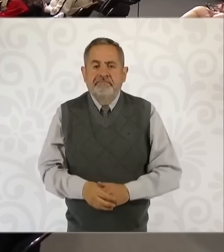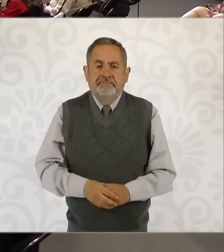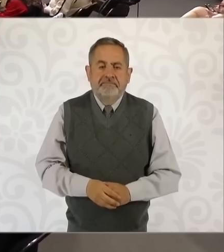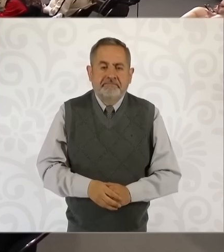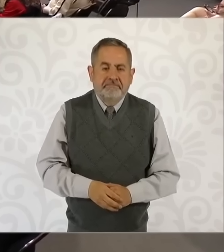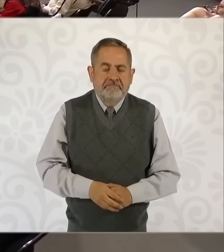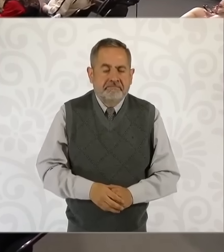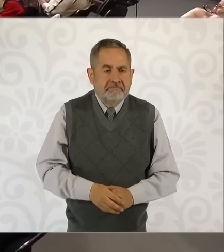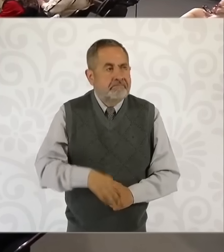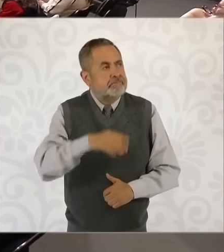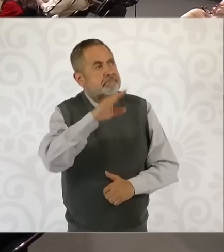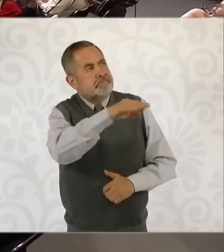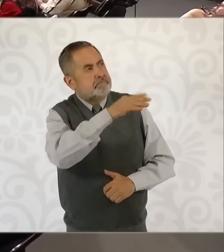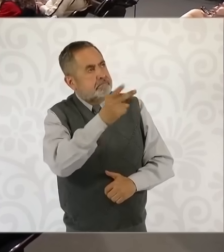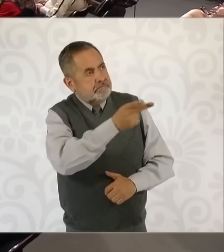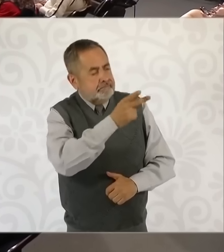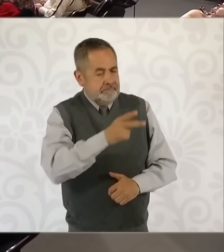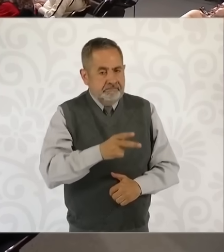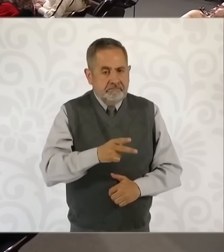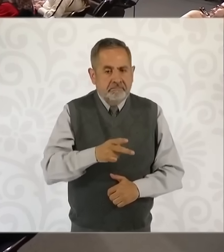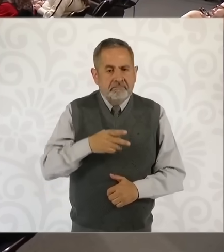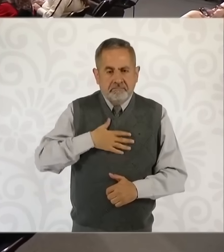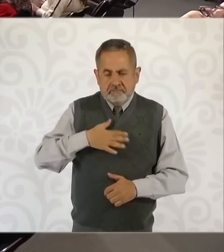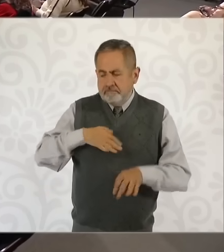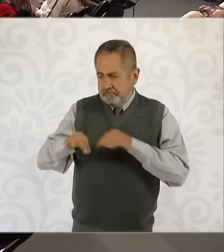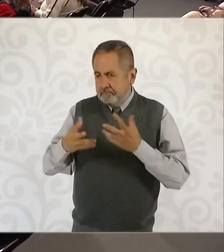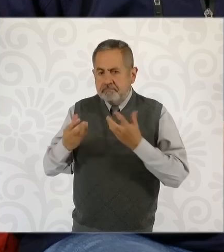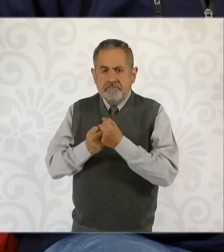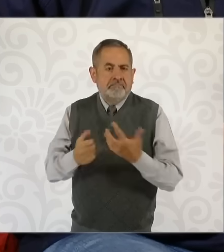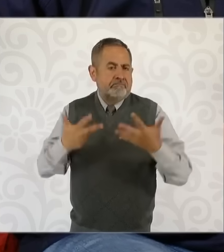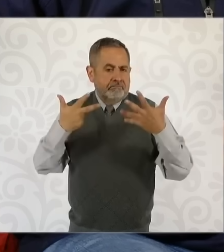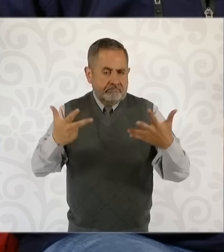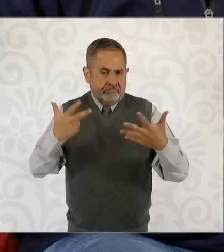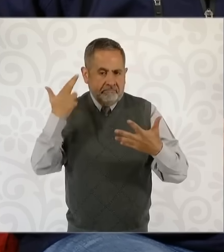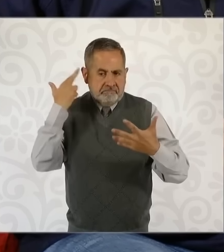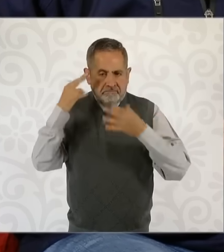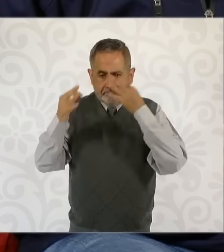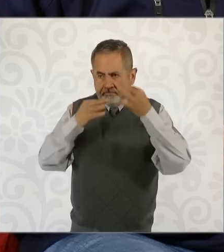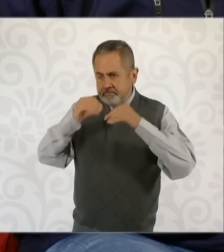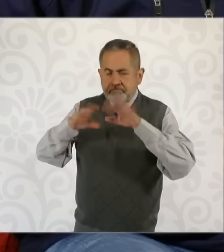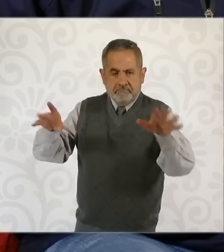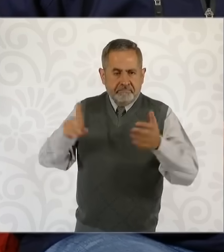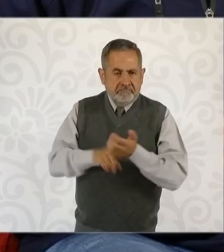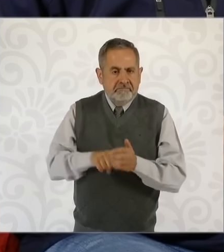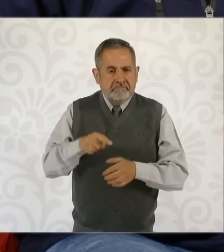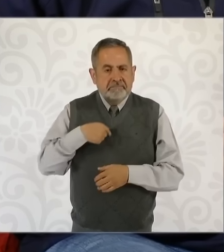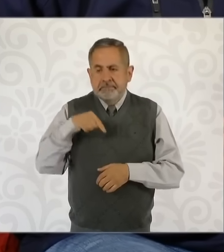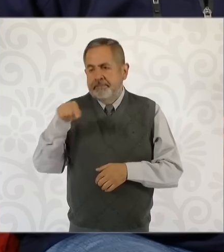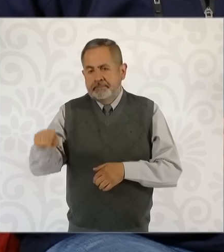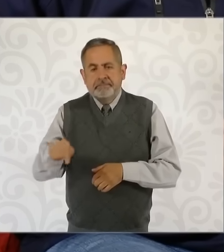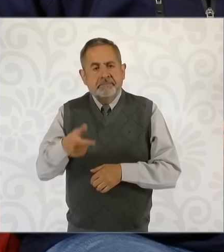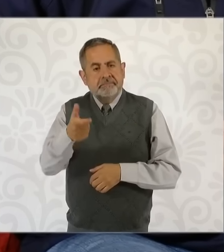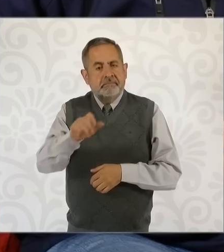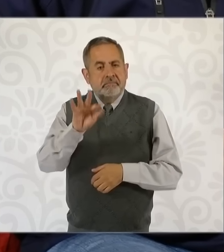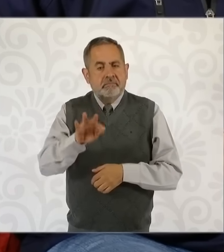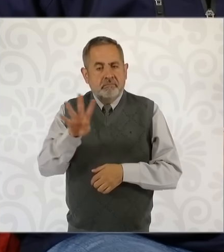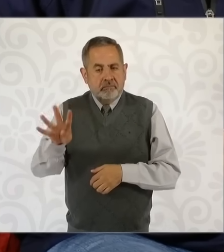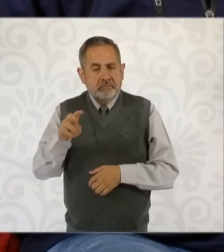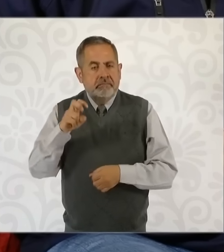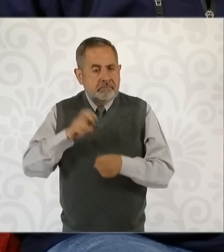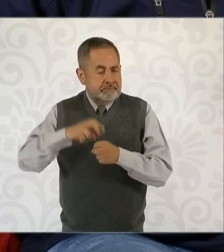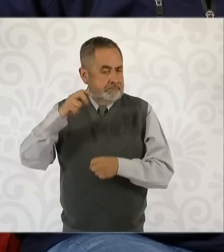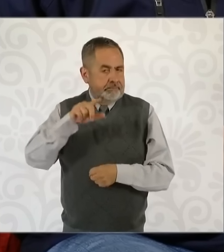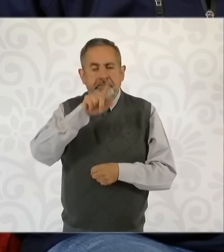En las emisoras en las que colaboro y el canal, son 8 emisoras, un canal, Canal 44 en